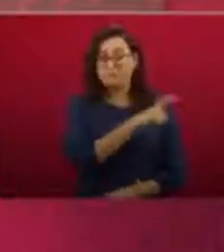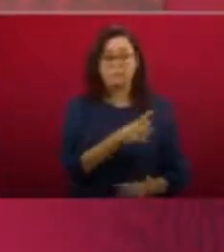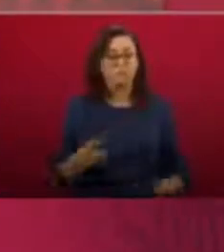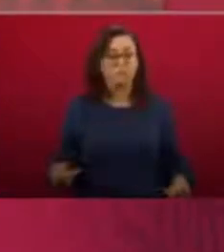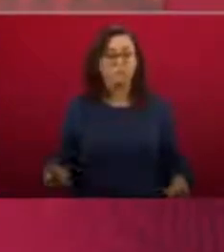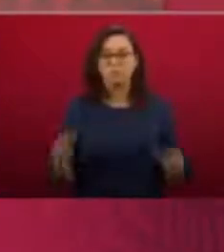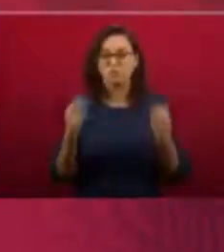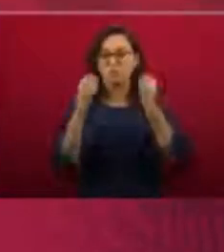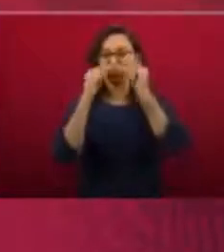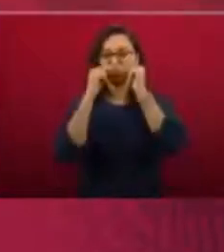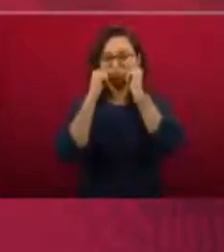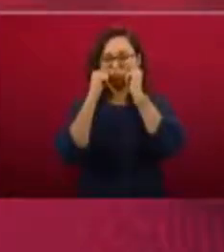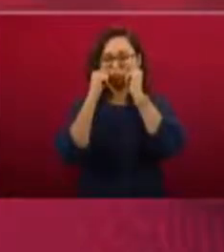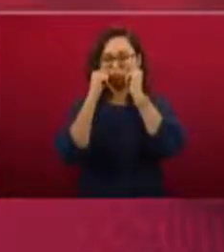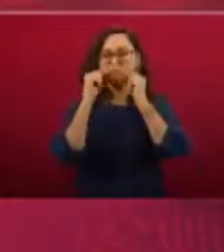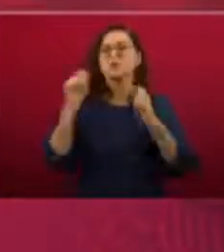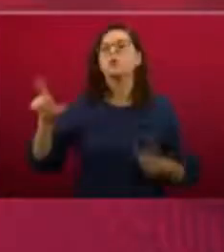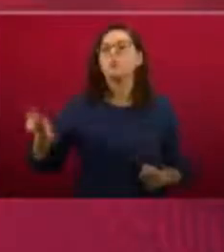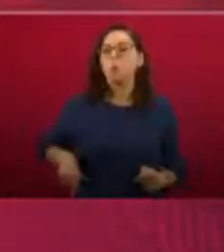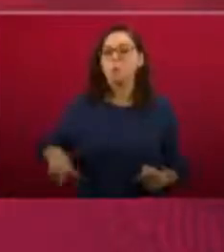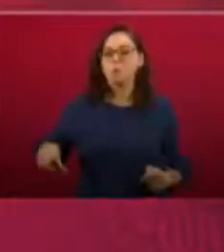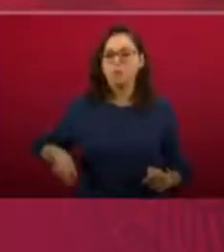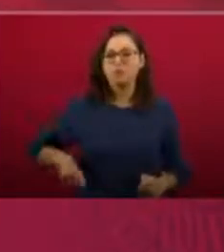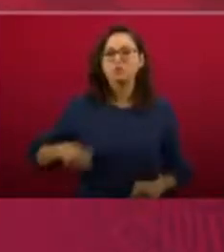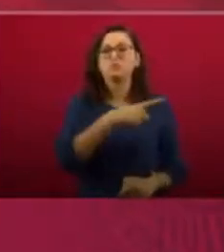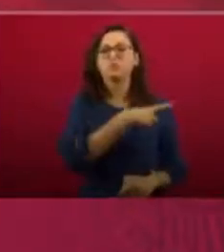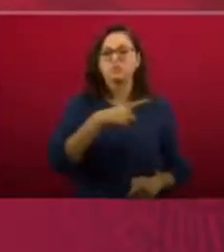es el gobierno el que se está apretando